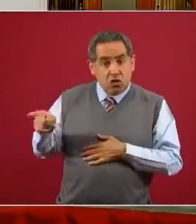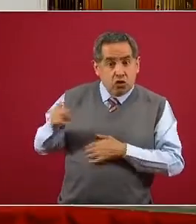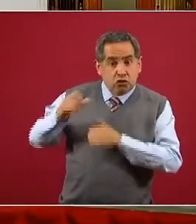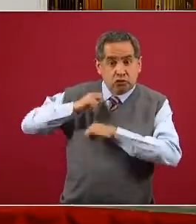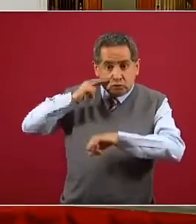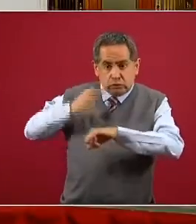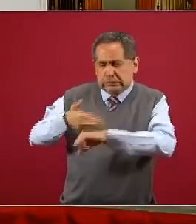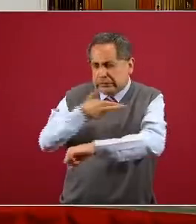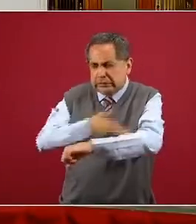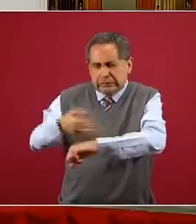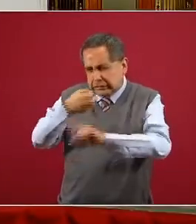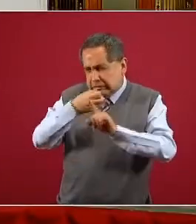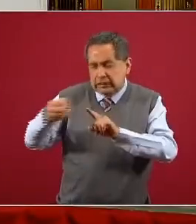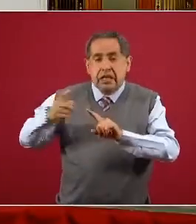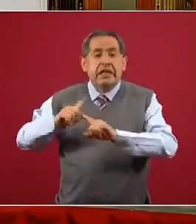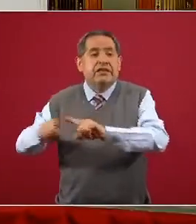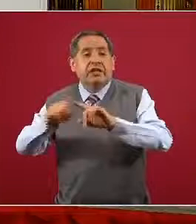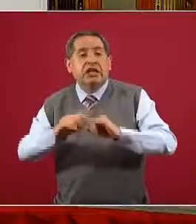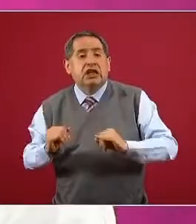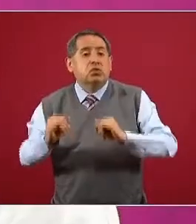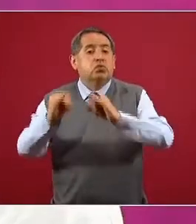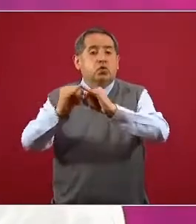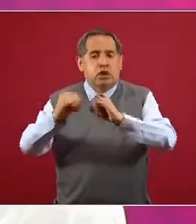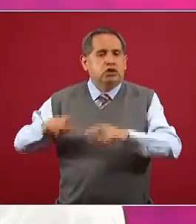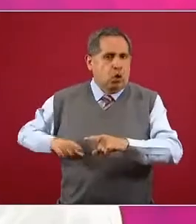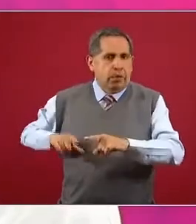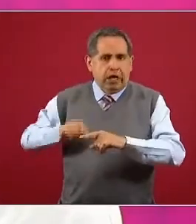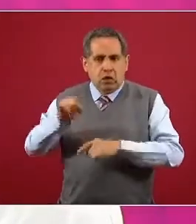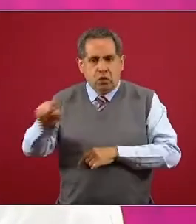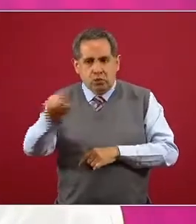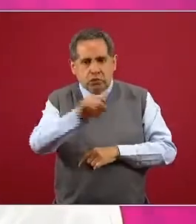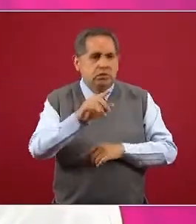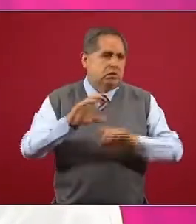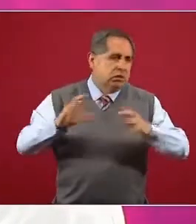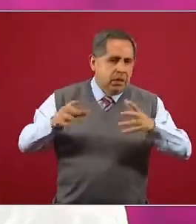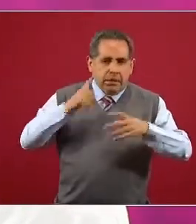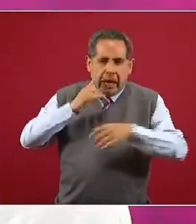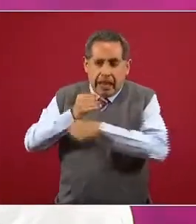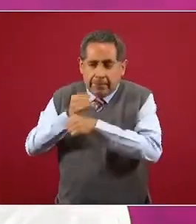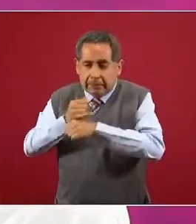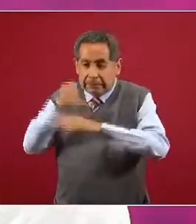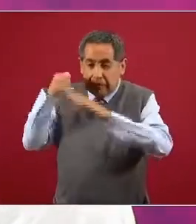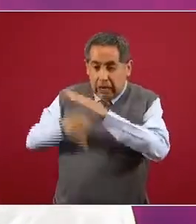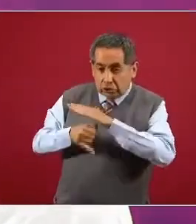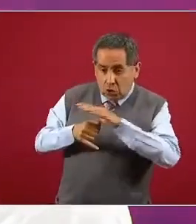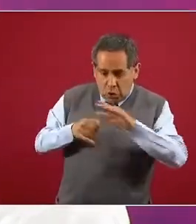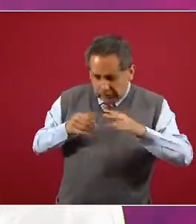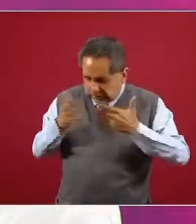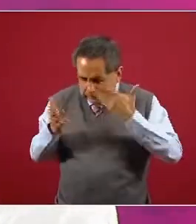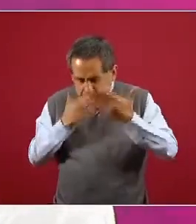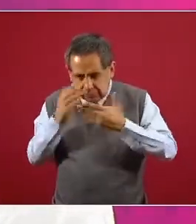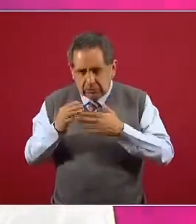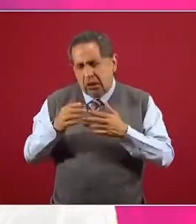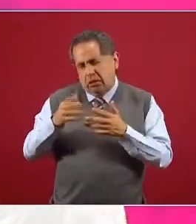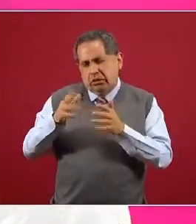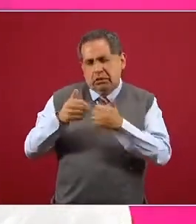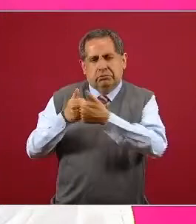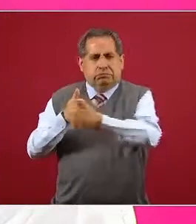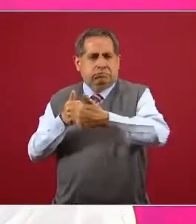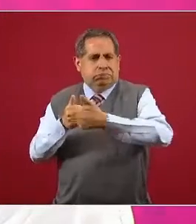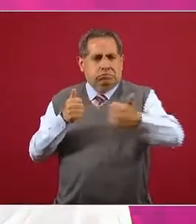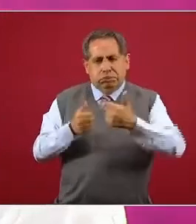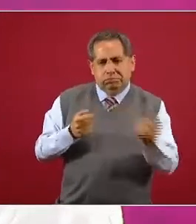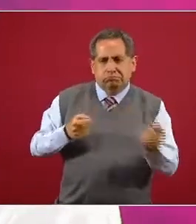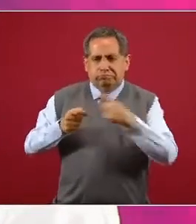la colaboración de instituciones públicas, centros públicos de investigación que están sectorizados a CONACYT